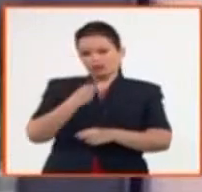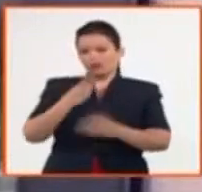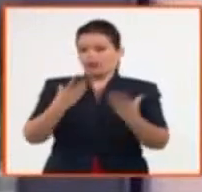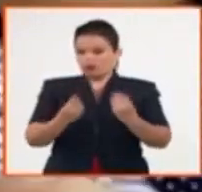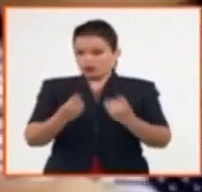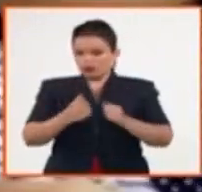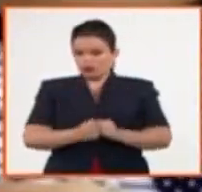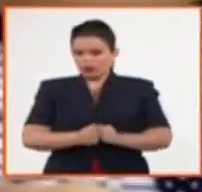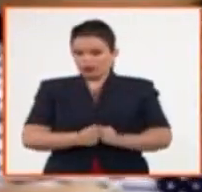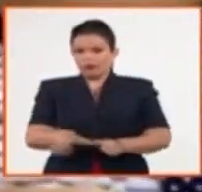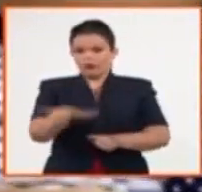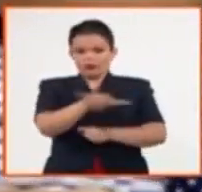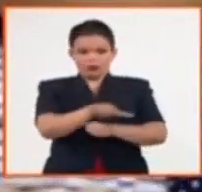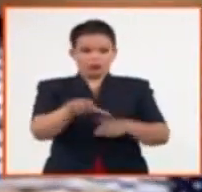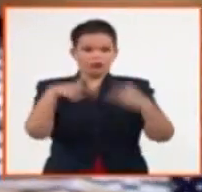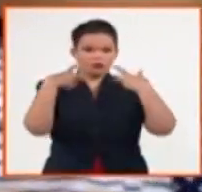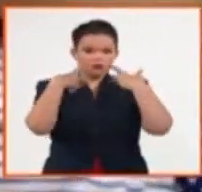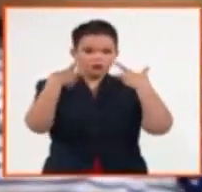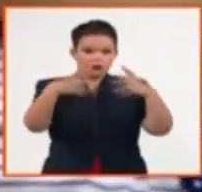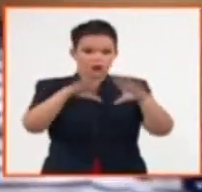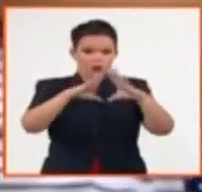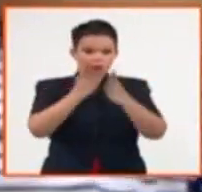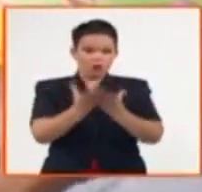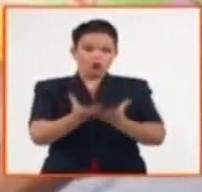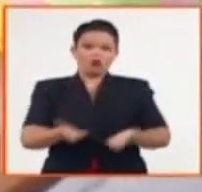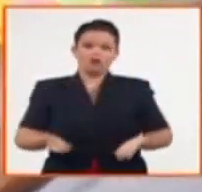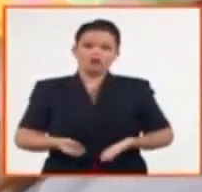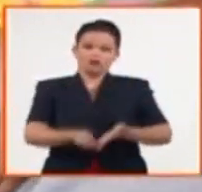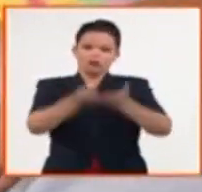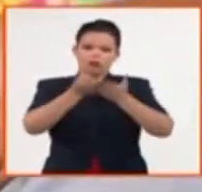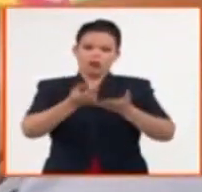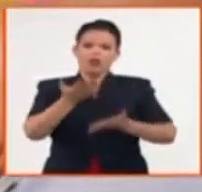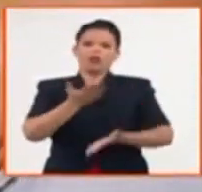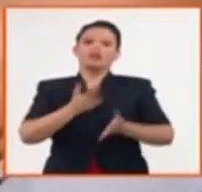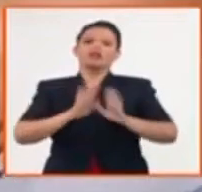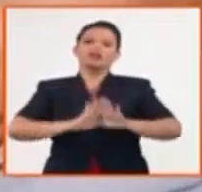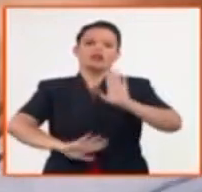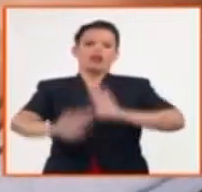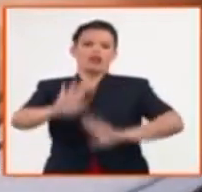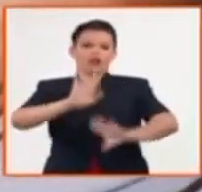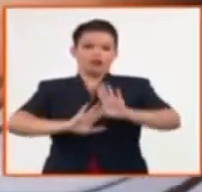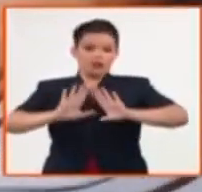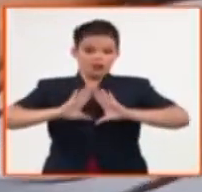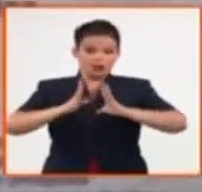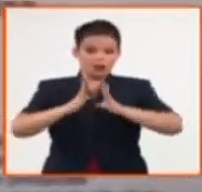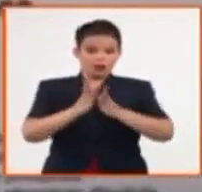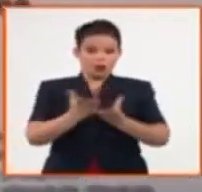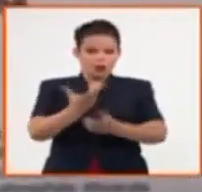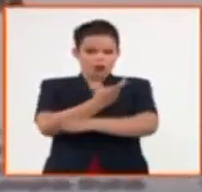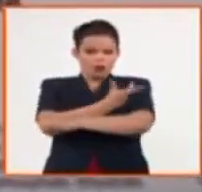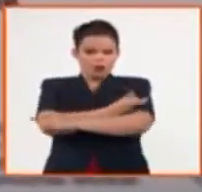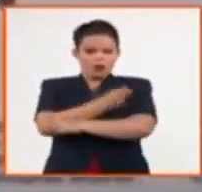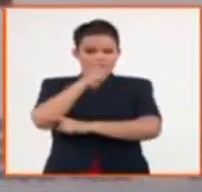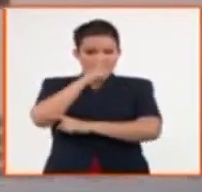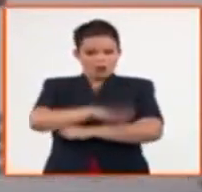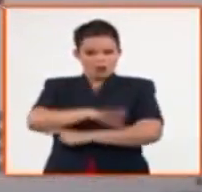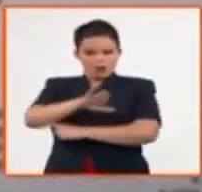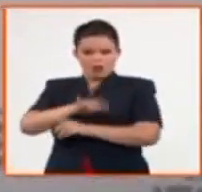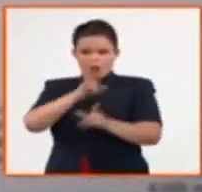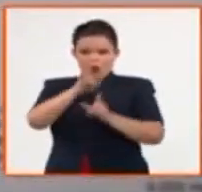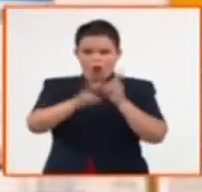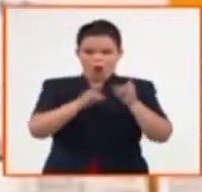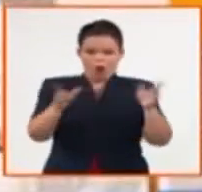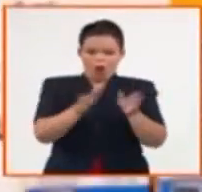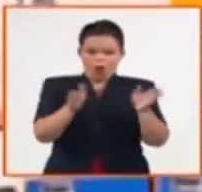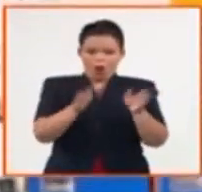pedigrí. La mayoría de las vacunas que se ponen los niños desde que nacen son de esta familia. Por ejemplo, tétano, la difteria,